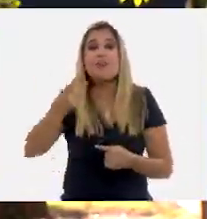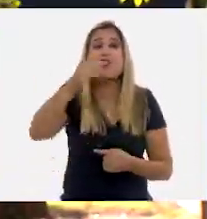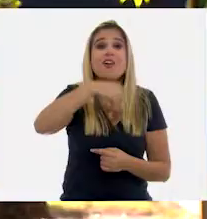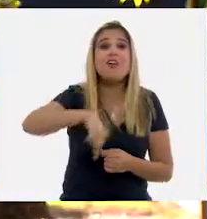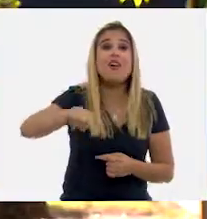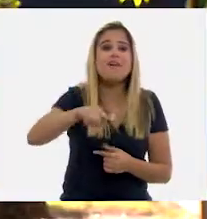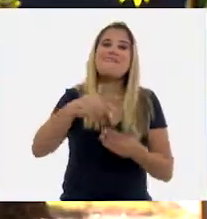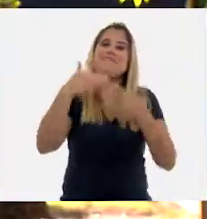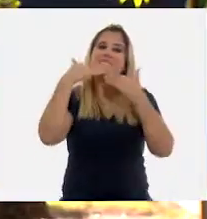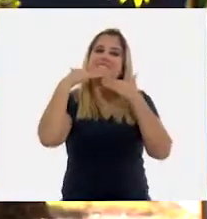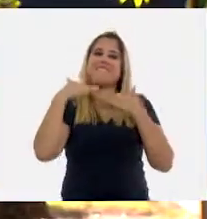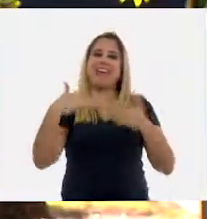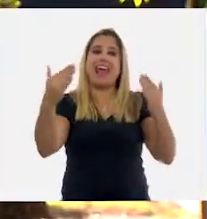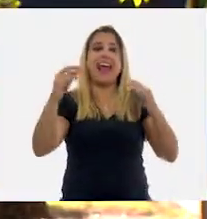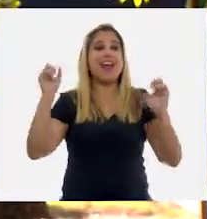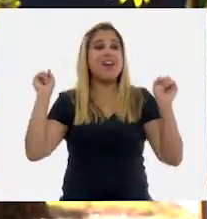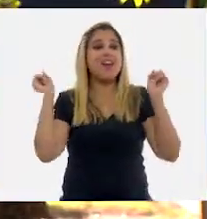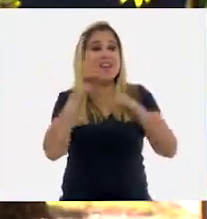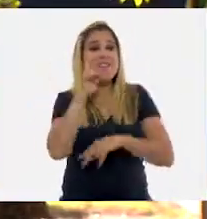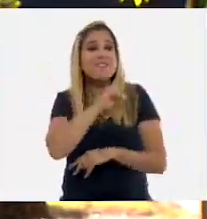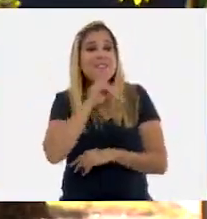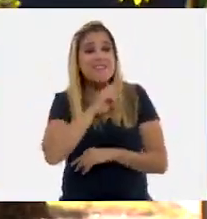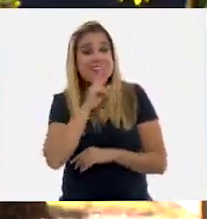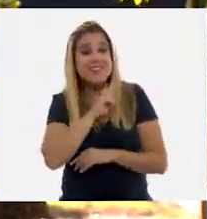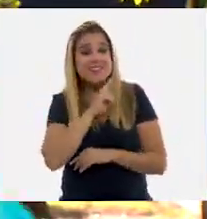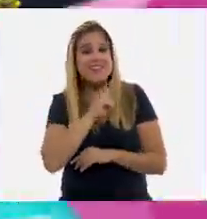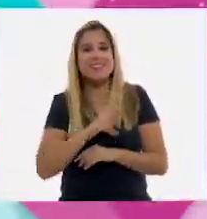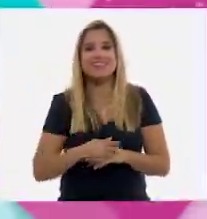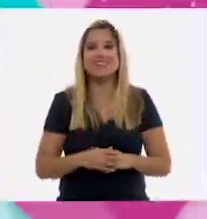bien! ¡Nos vemos pronto!